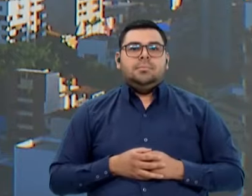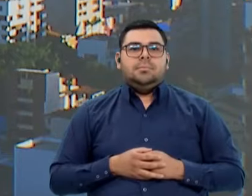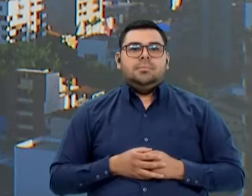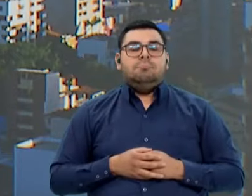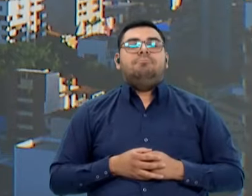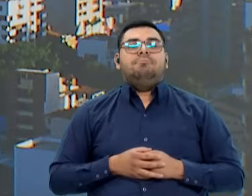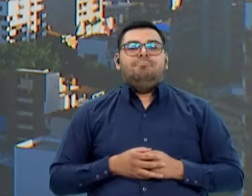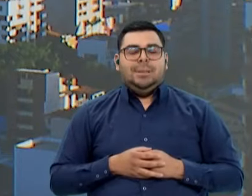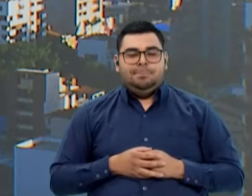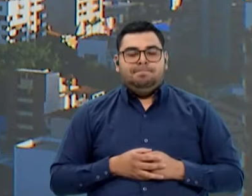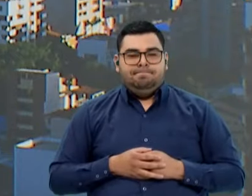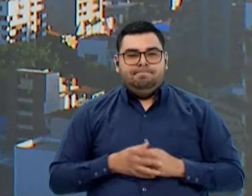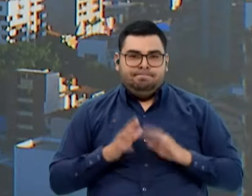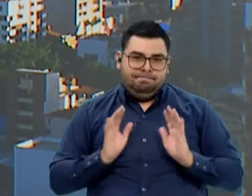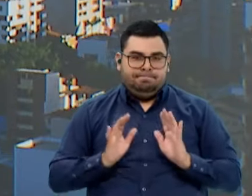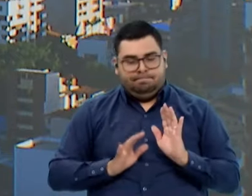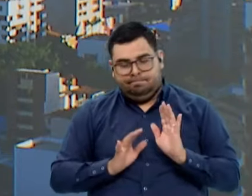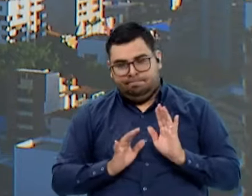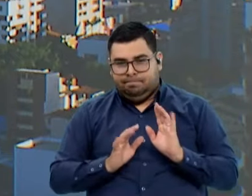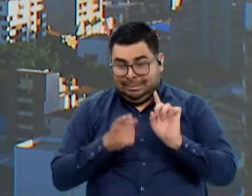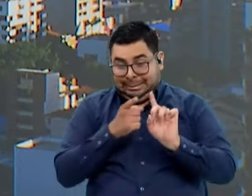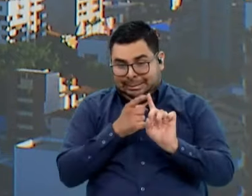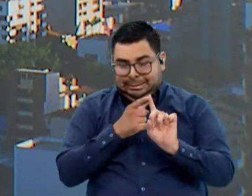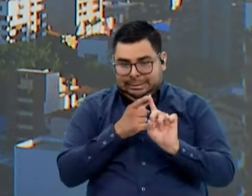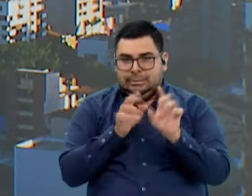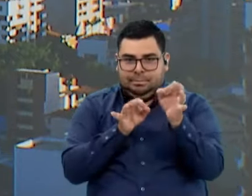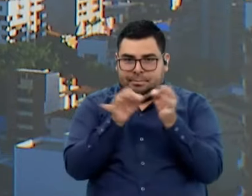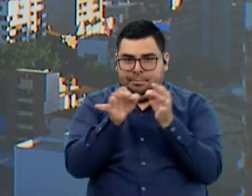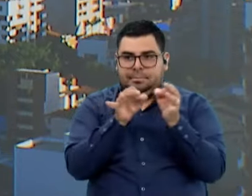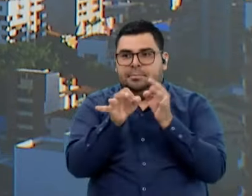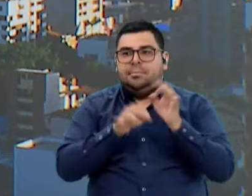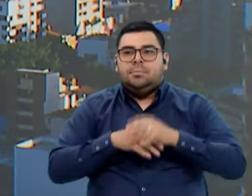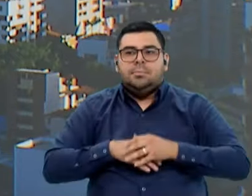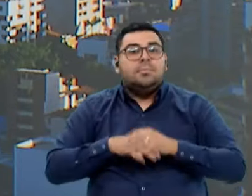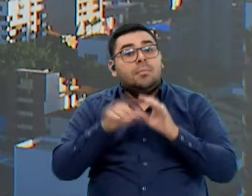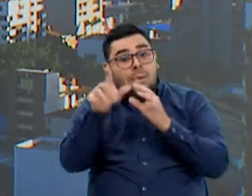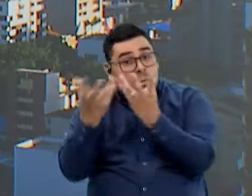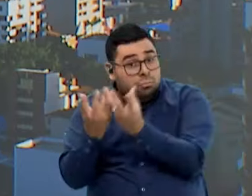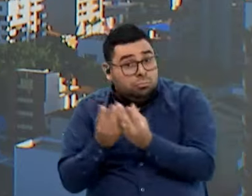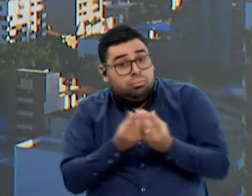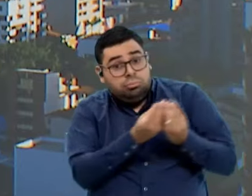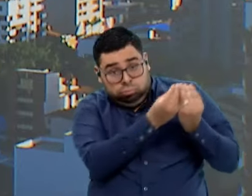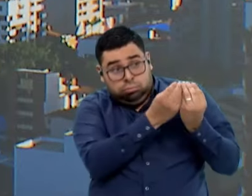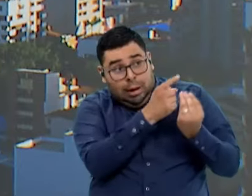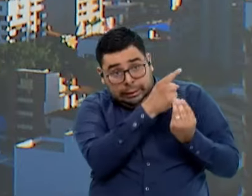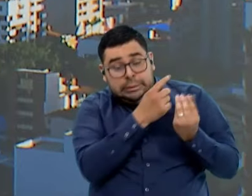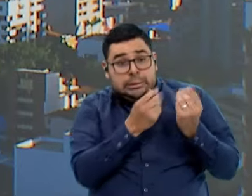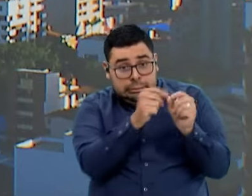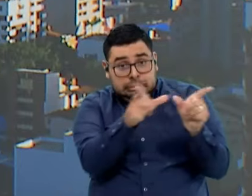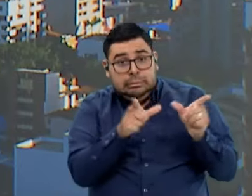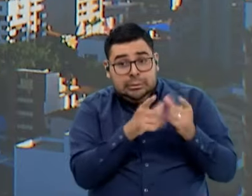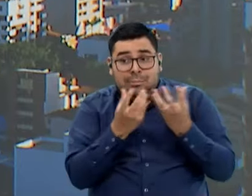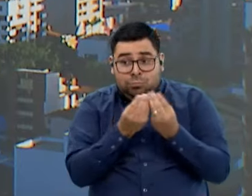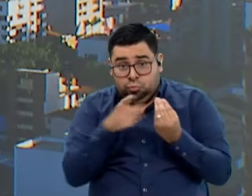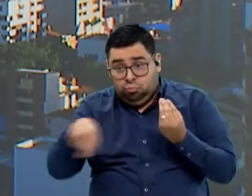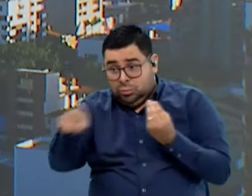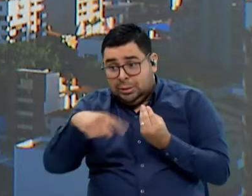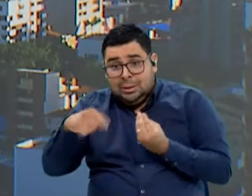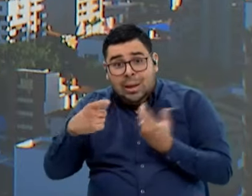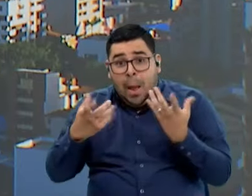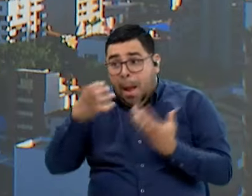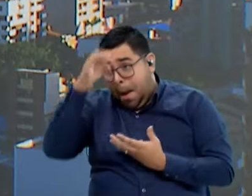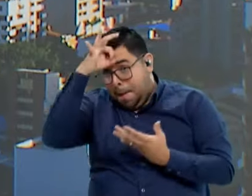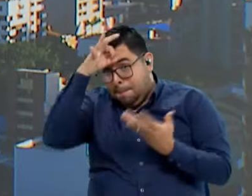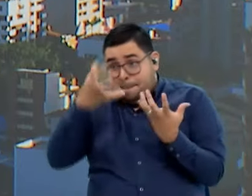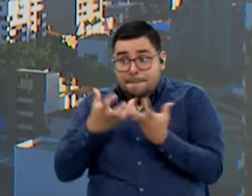ir al sitio y no conocer un poco de cómo se controla un incendio tampoco nos va a servir de mucho porque para eso existen